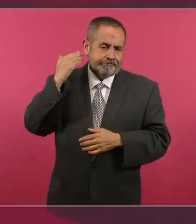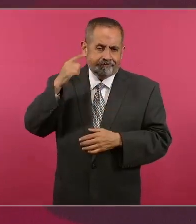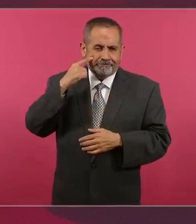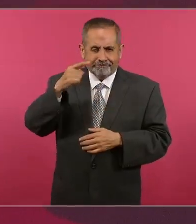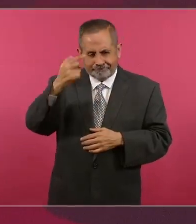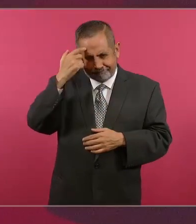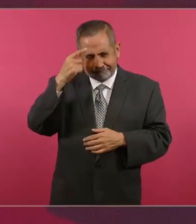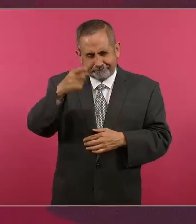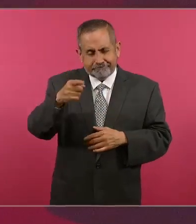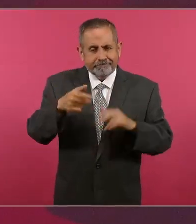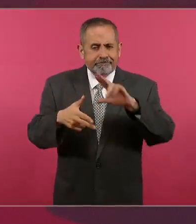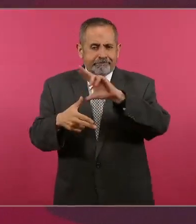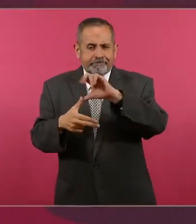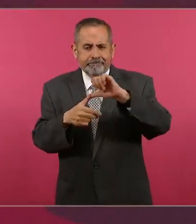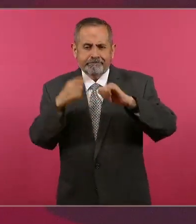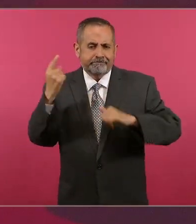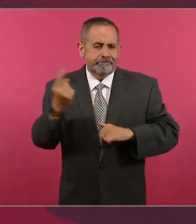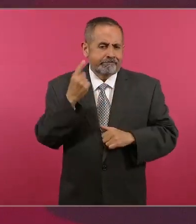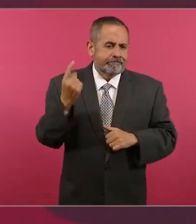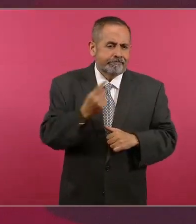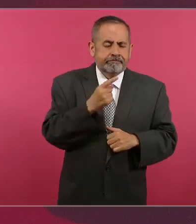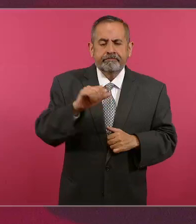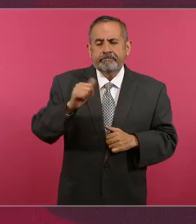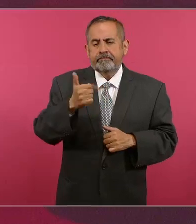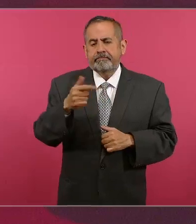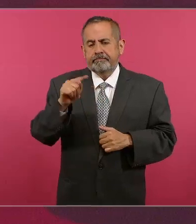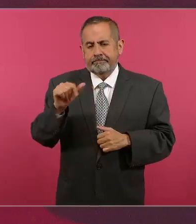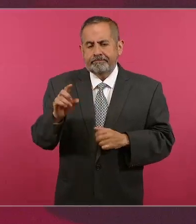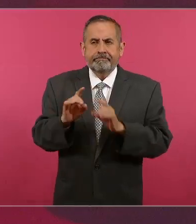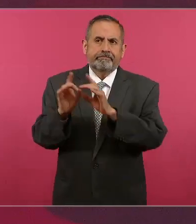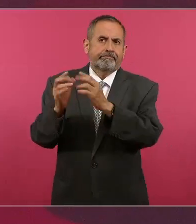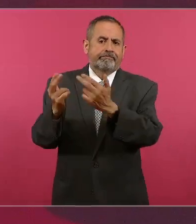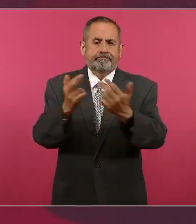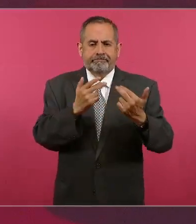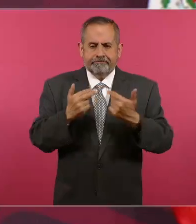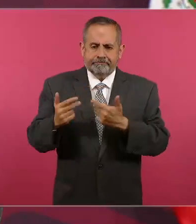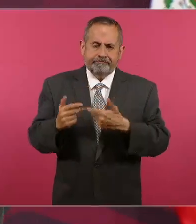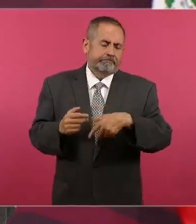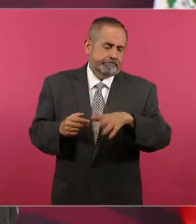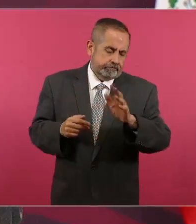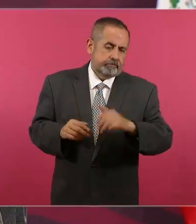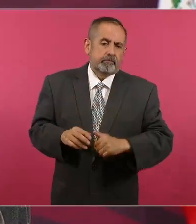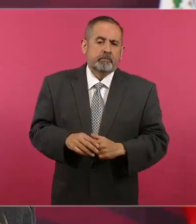el huracán Ágata. Y